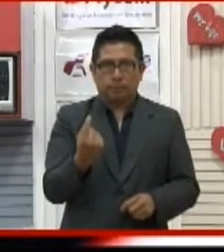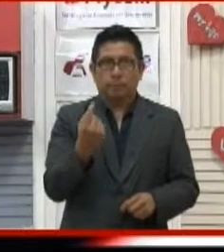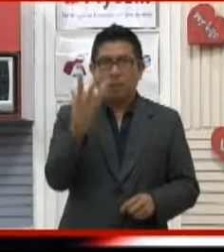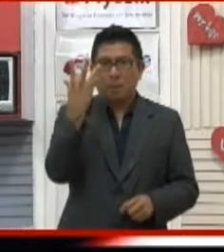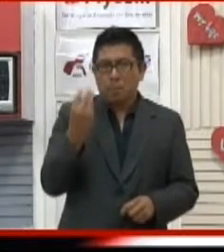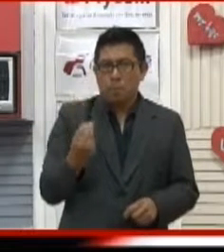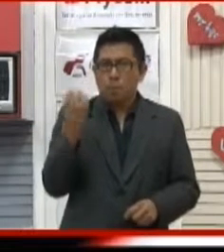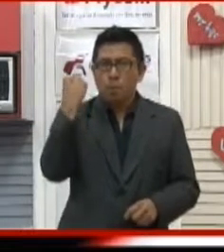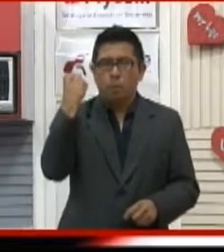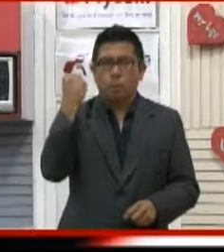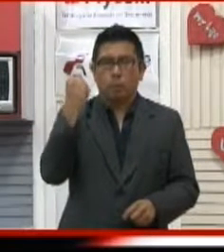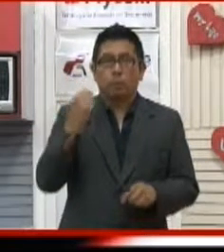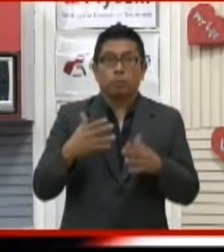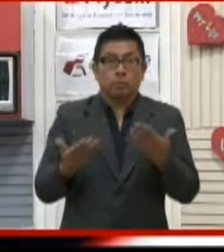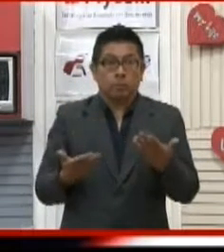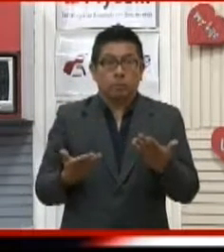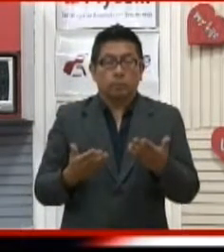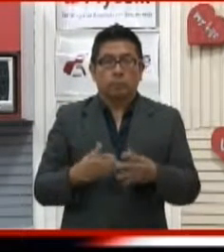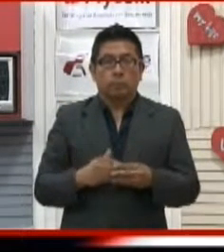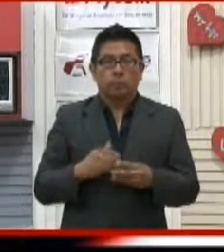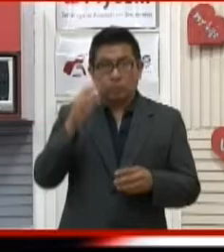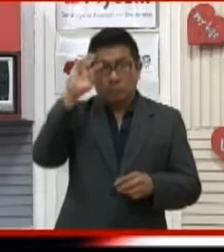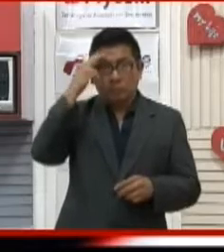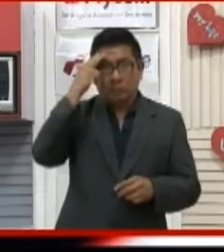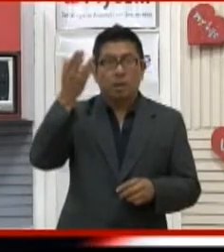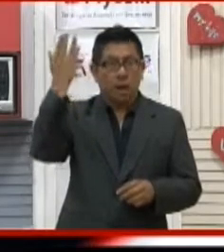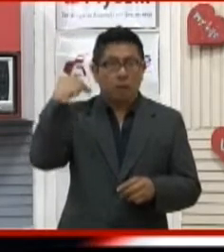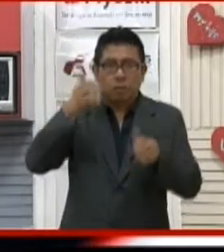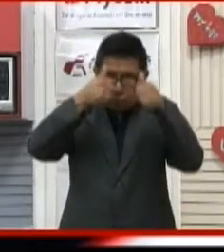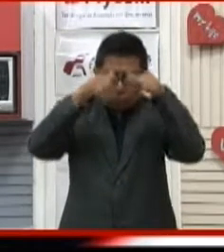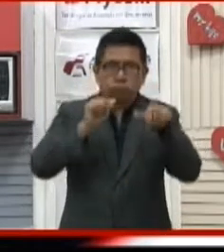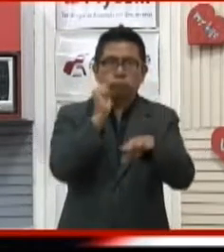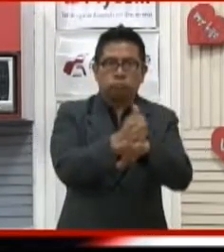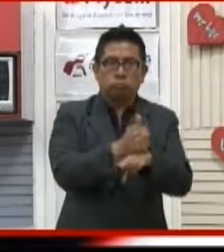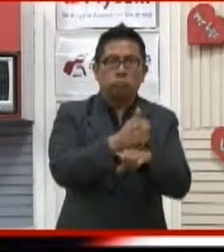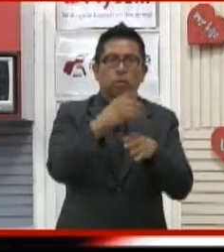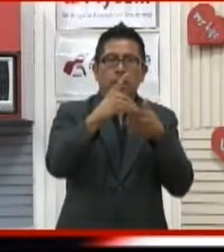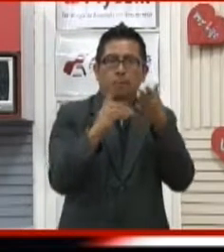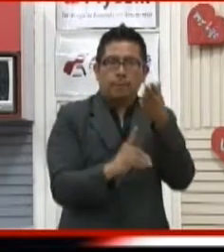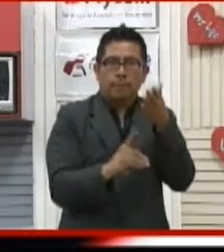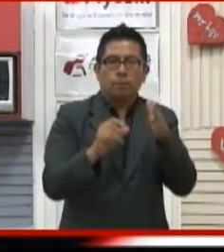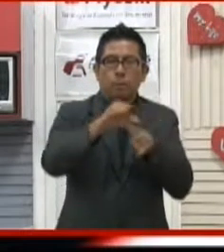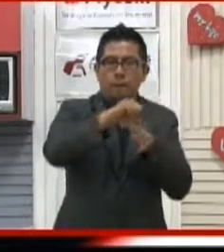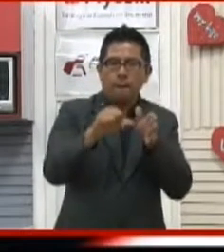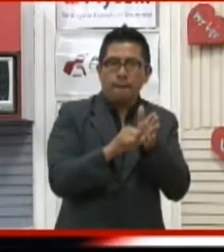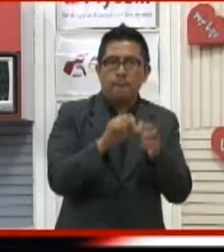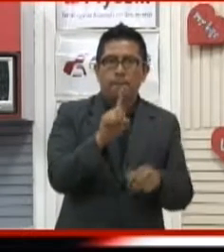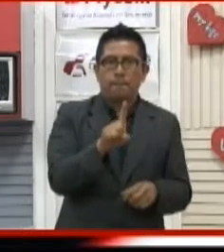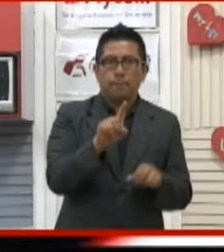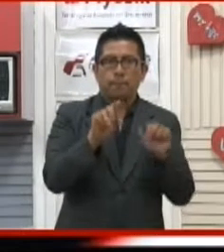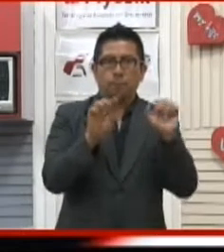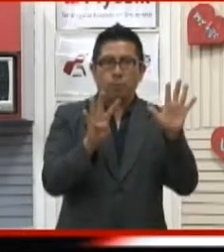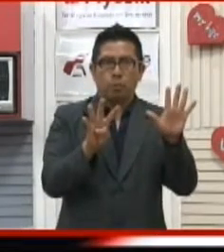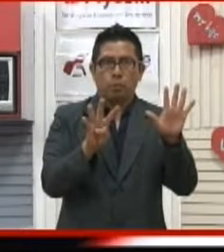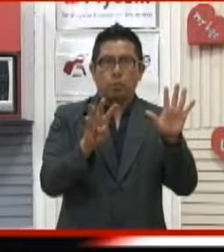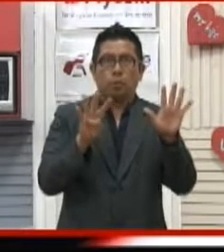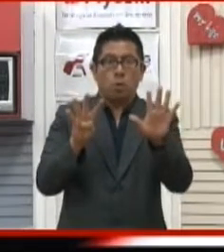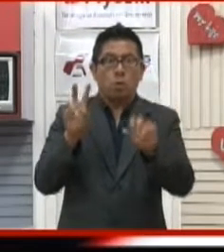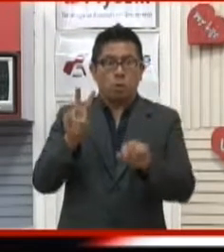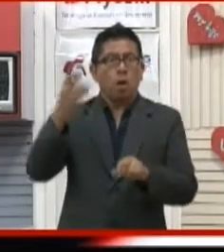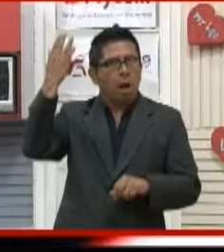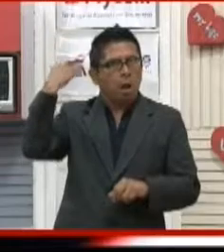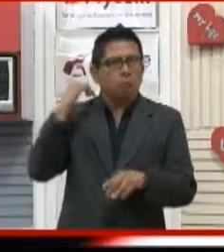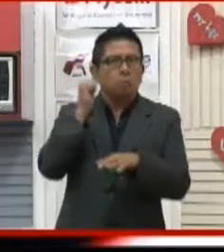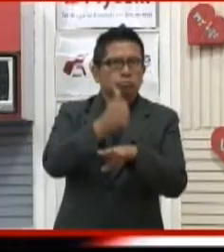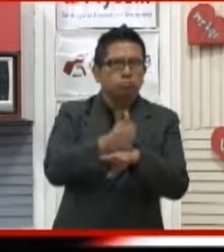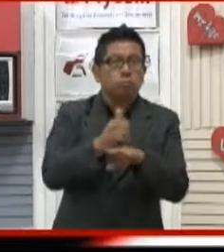muy importante que fue aprobado por decreto legislativo en el año de 1992, debido